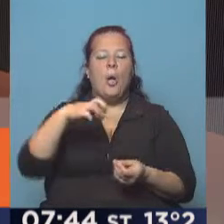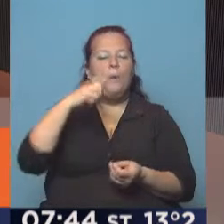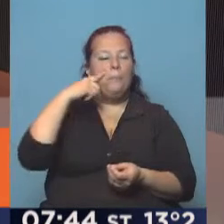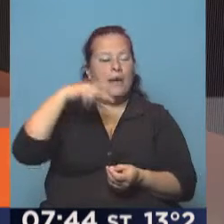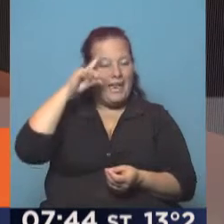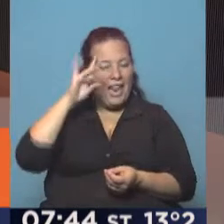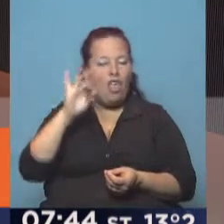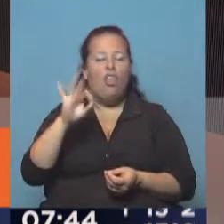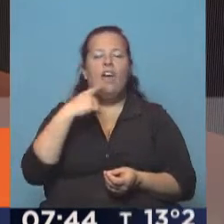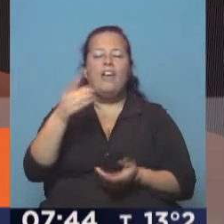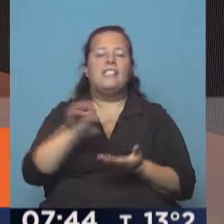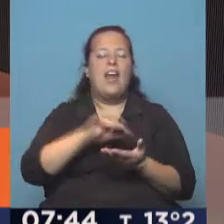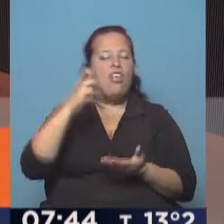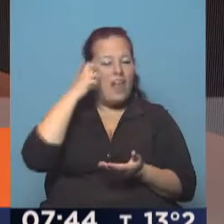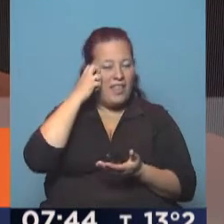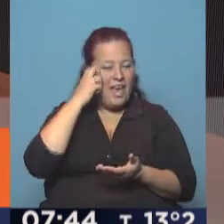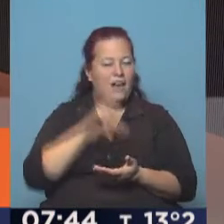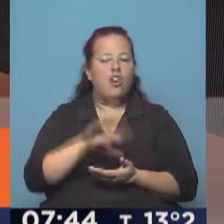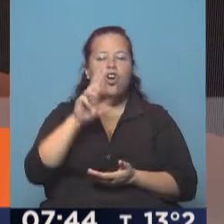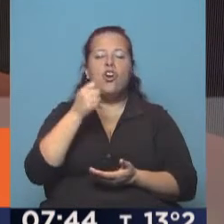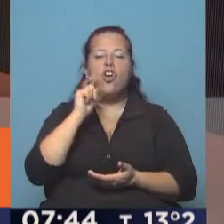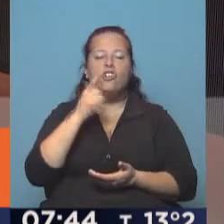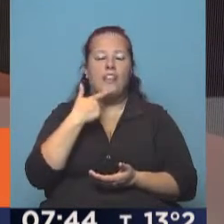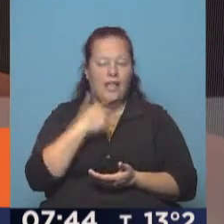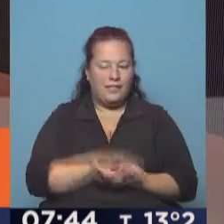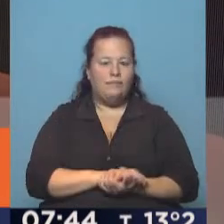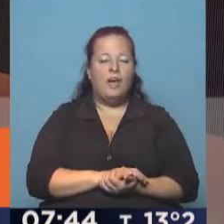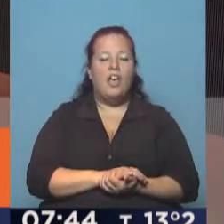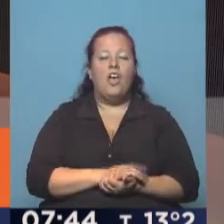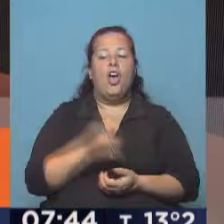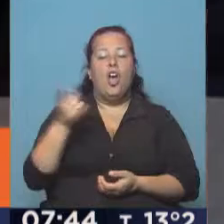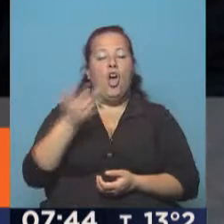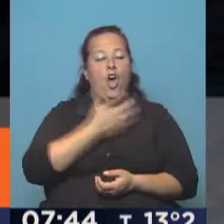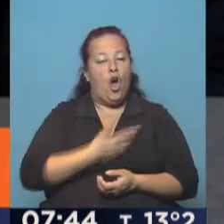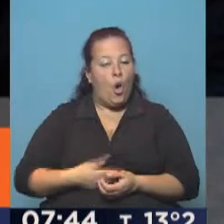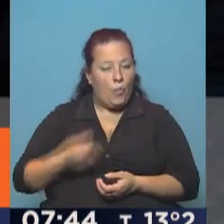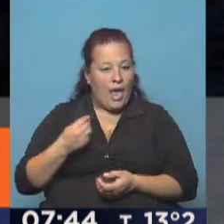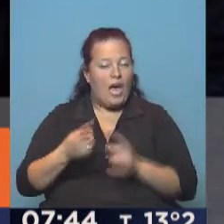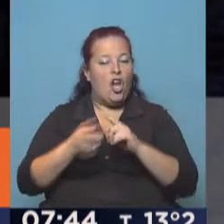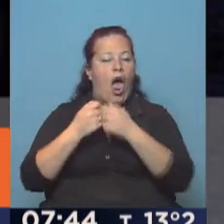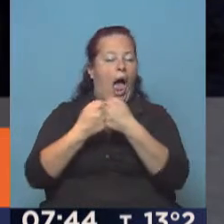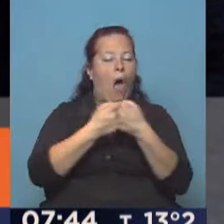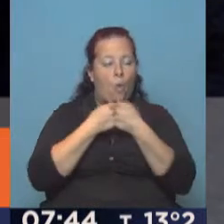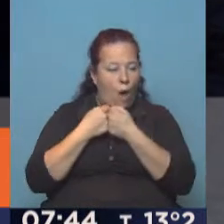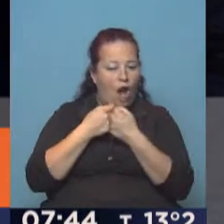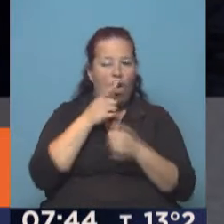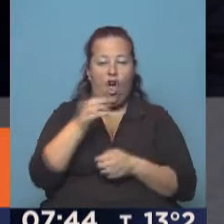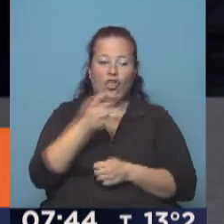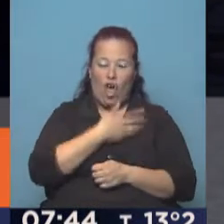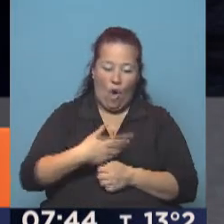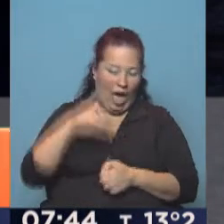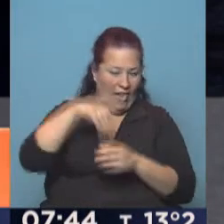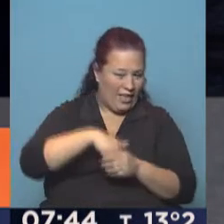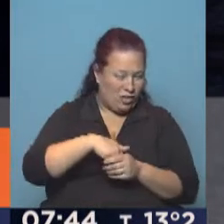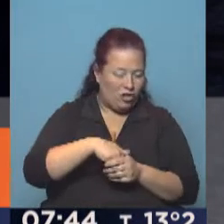Pinedo y qué dijo también el senador radical Ángel Rosas. Lo que hizo el gobierno en consenso con la oposición en el